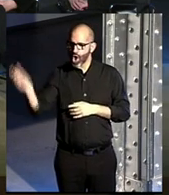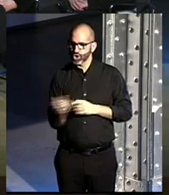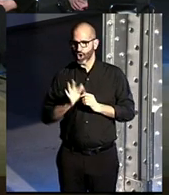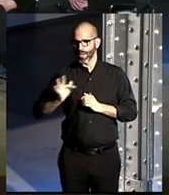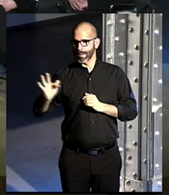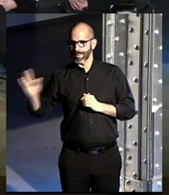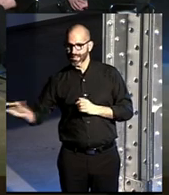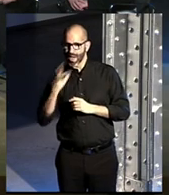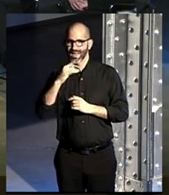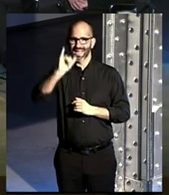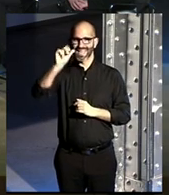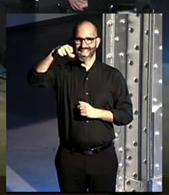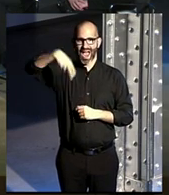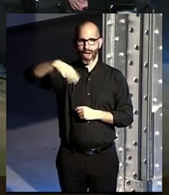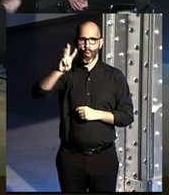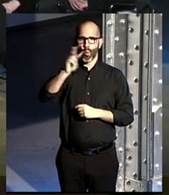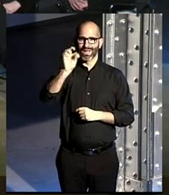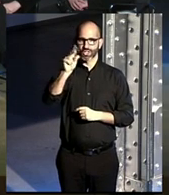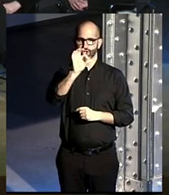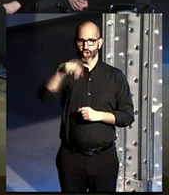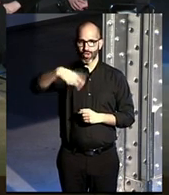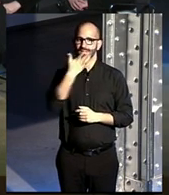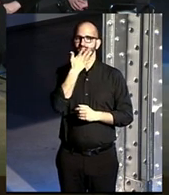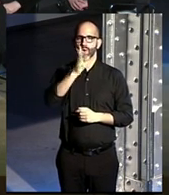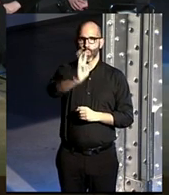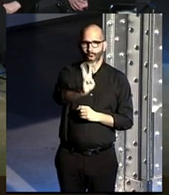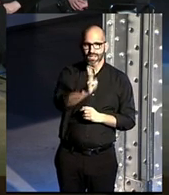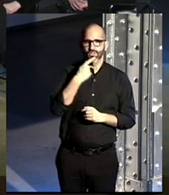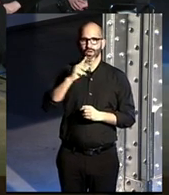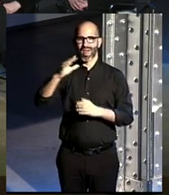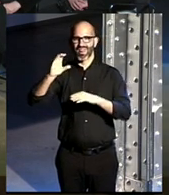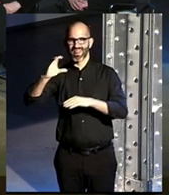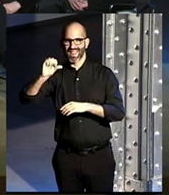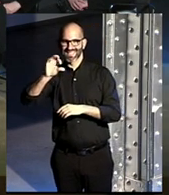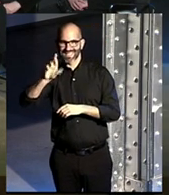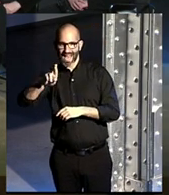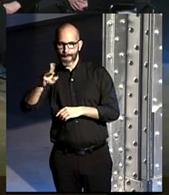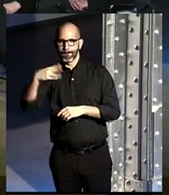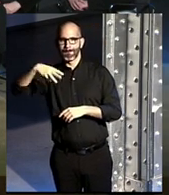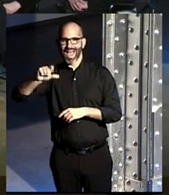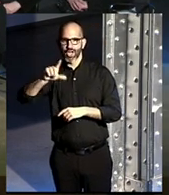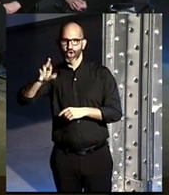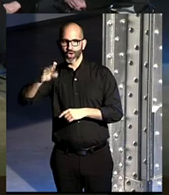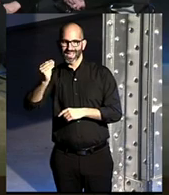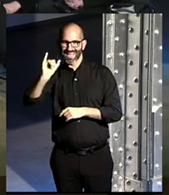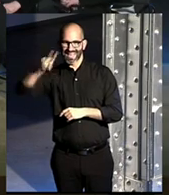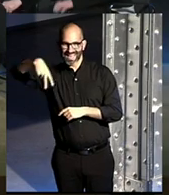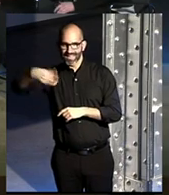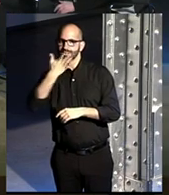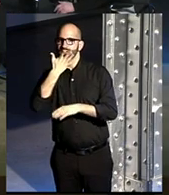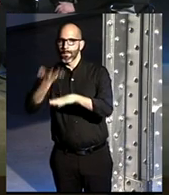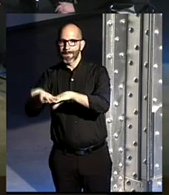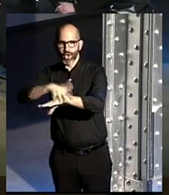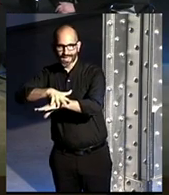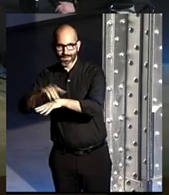Ian Watson y César Mallorquí. Bienvenidos, gracias por estar aquí con nosotros. Es evidente que la conjugación de literatura